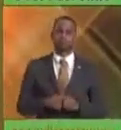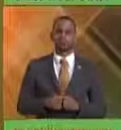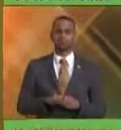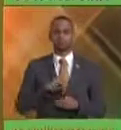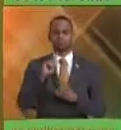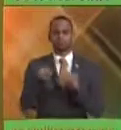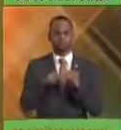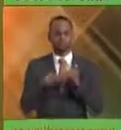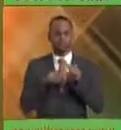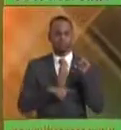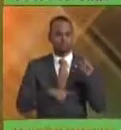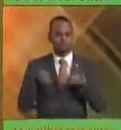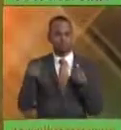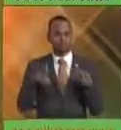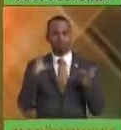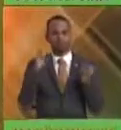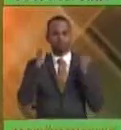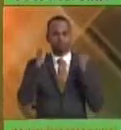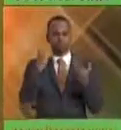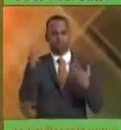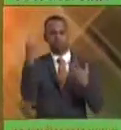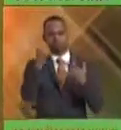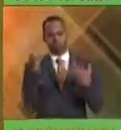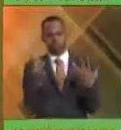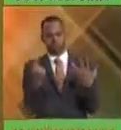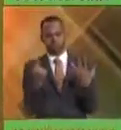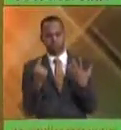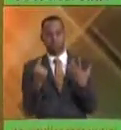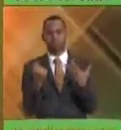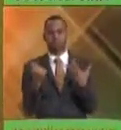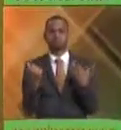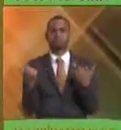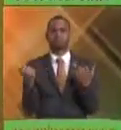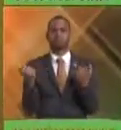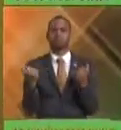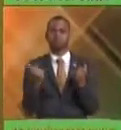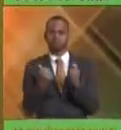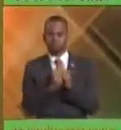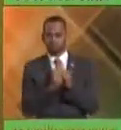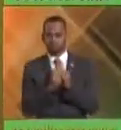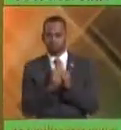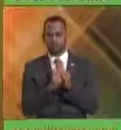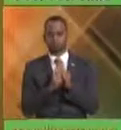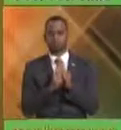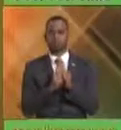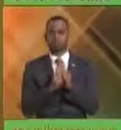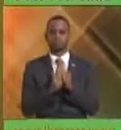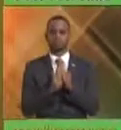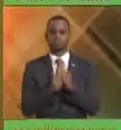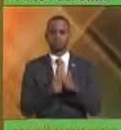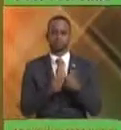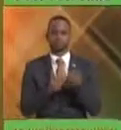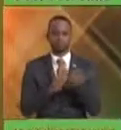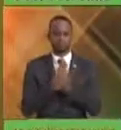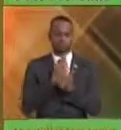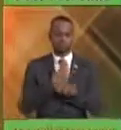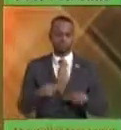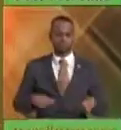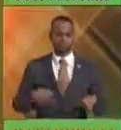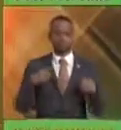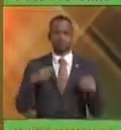estadística y que tiene mucho que ver con derechos humanos con